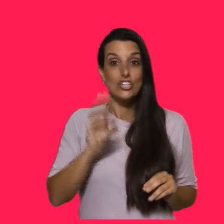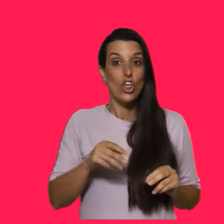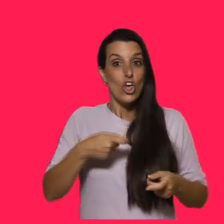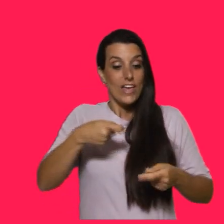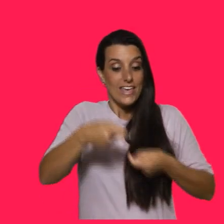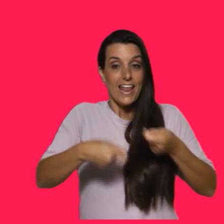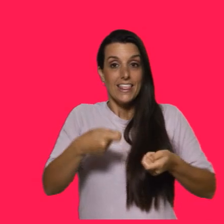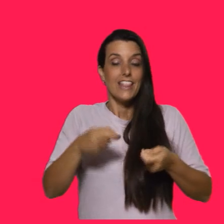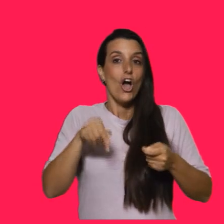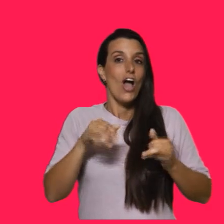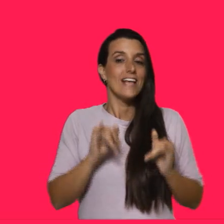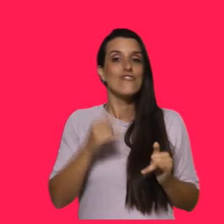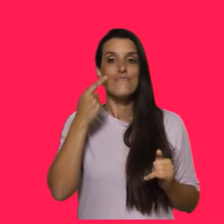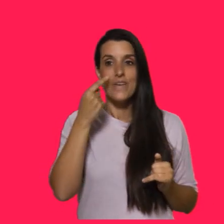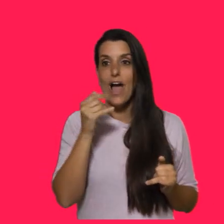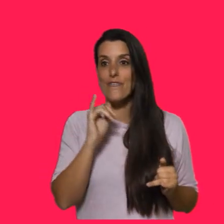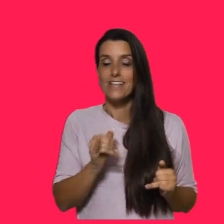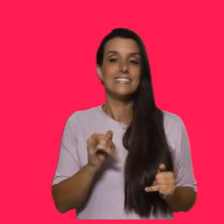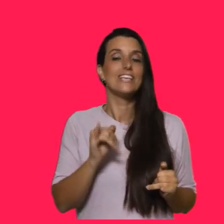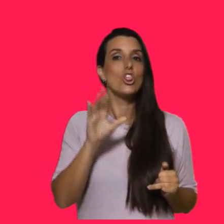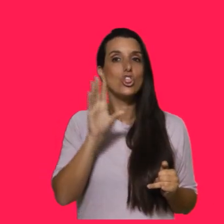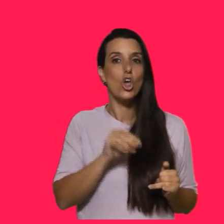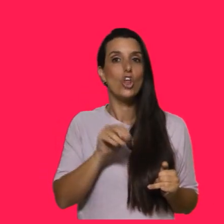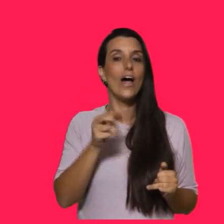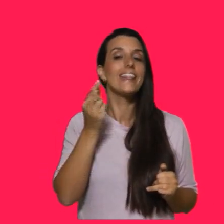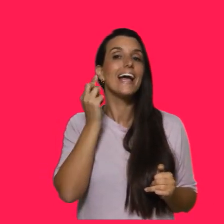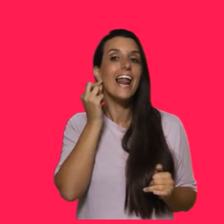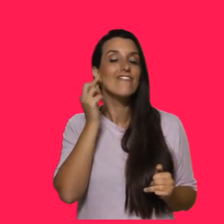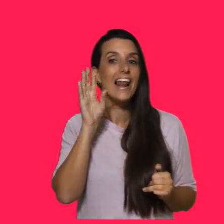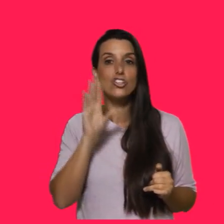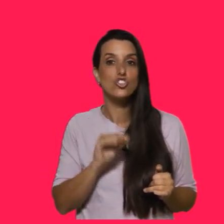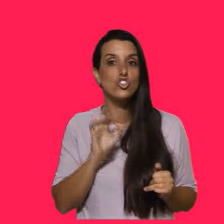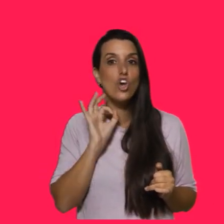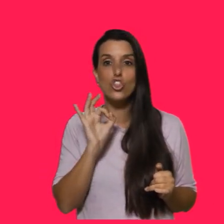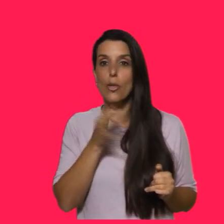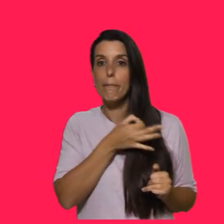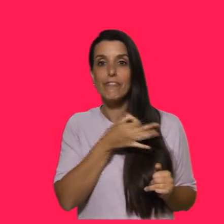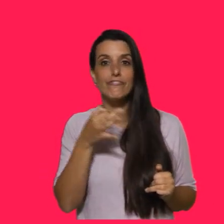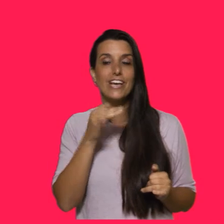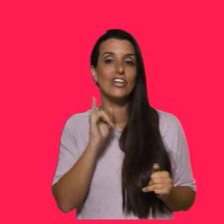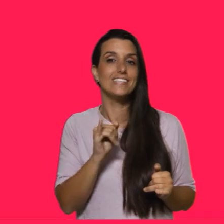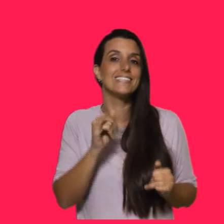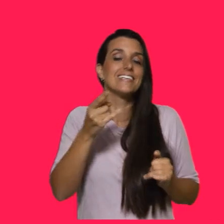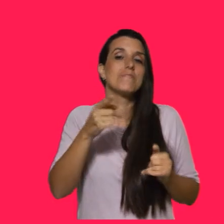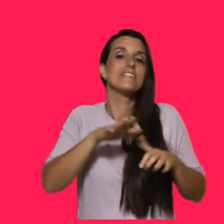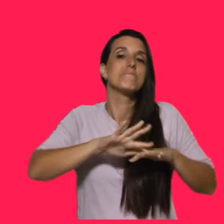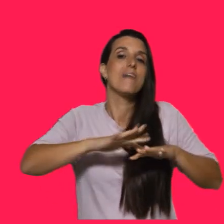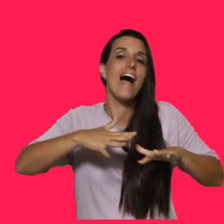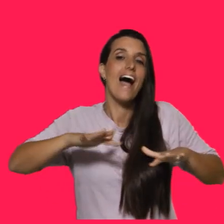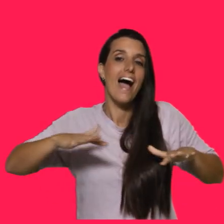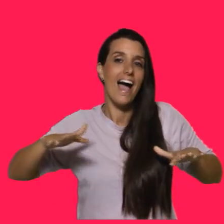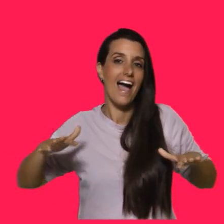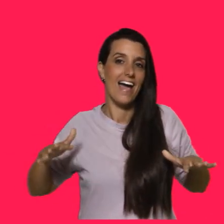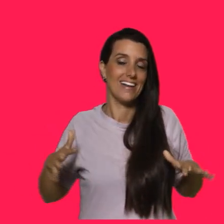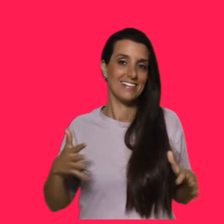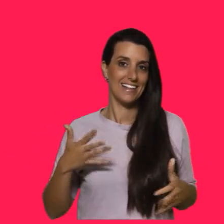del plato de hoy tienen. Eso estaba mirando, estaba chequeando hasta la caravana, todo. Es una maravilla, ¿eh? Y la cosa mediterránea, ¿viste?